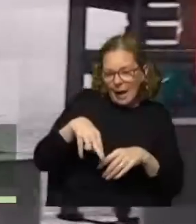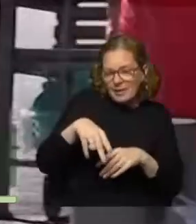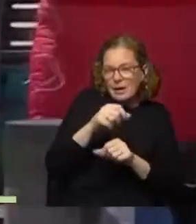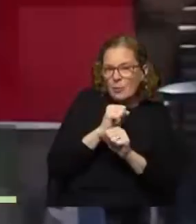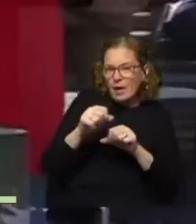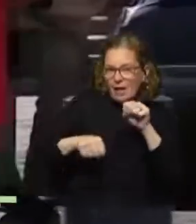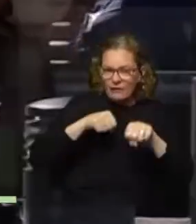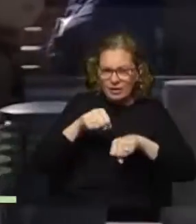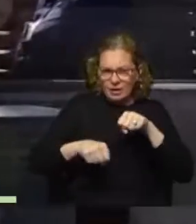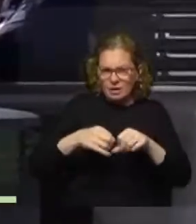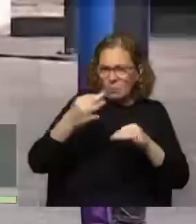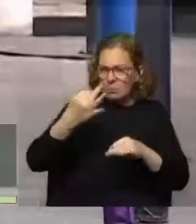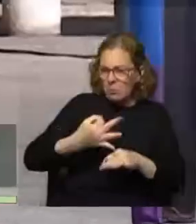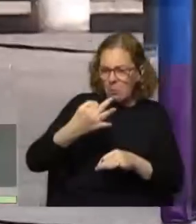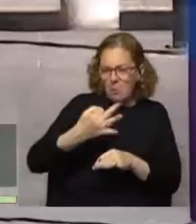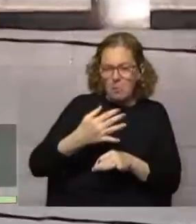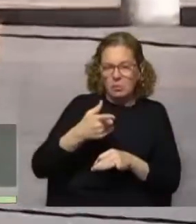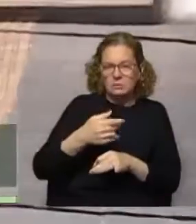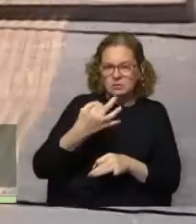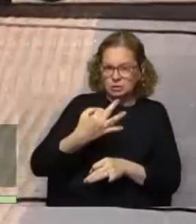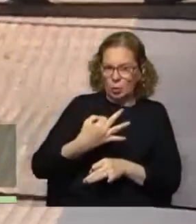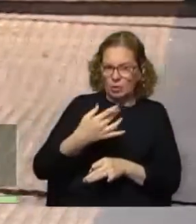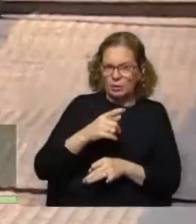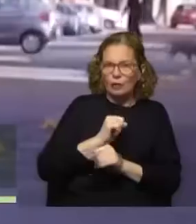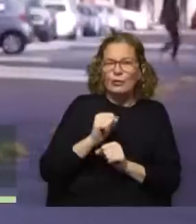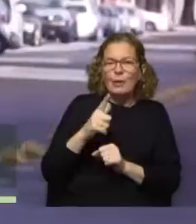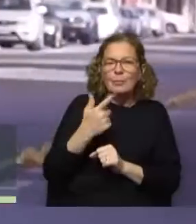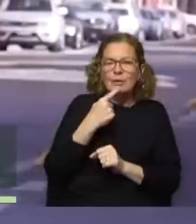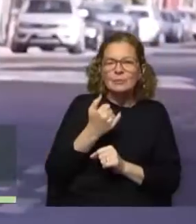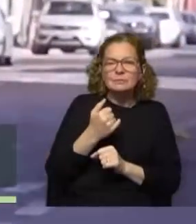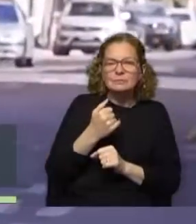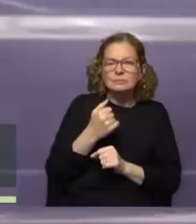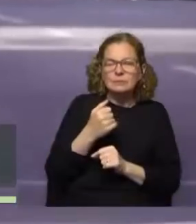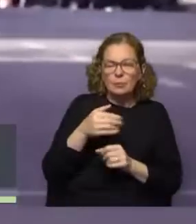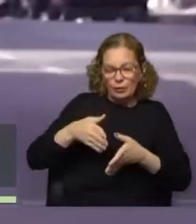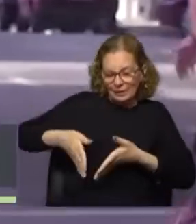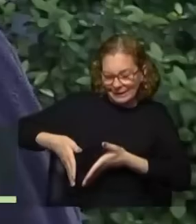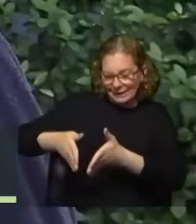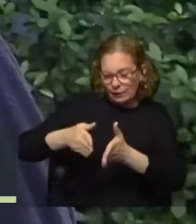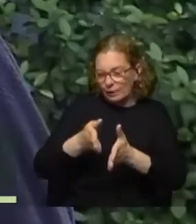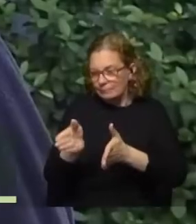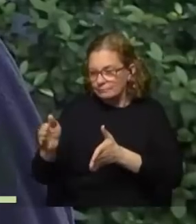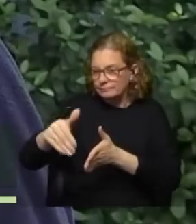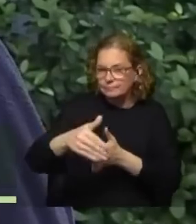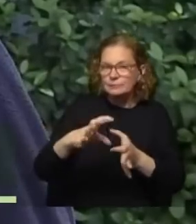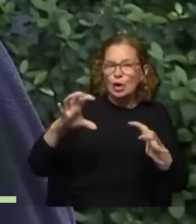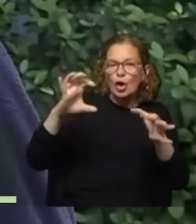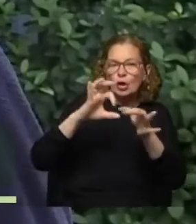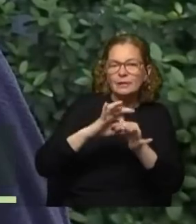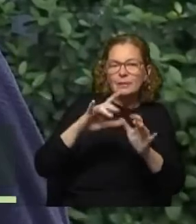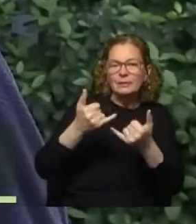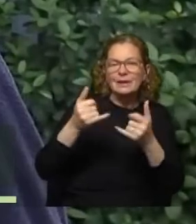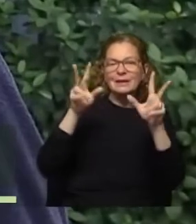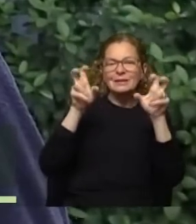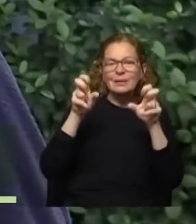pueda andar en bicicleta segura todavía no tenemos por ejemplo una red de ciclovías conectadas después por supuesto está el tema